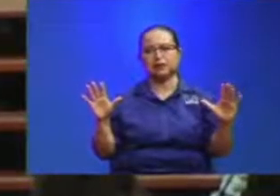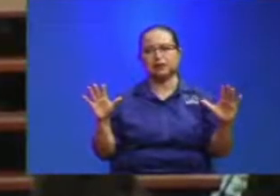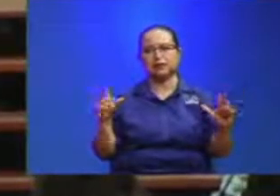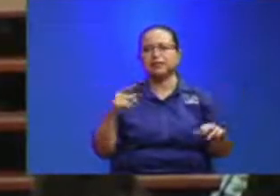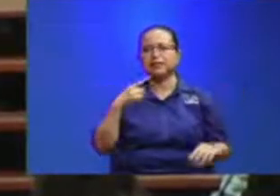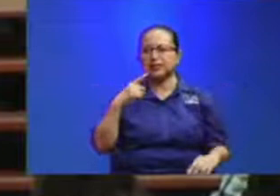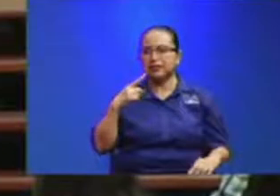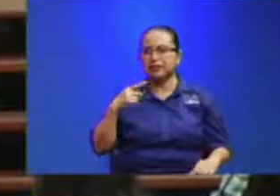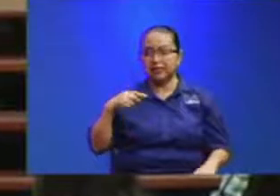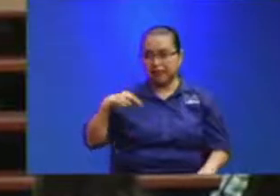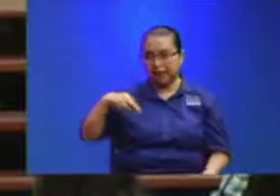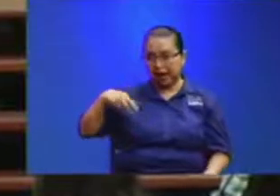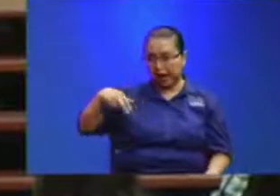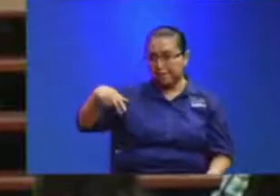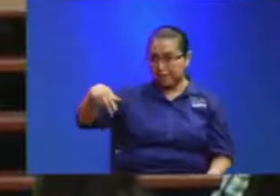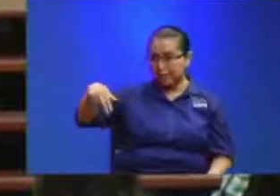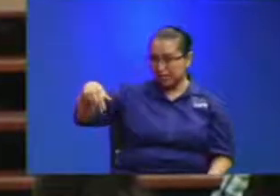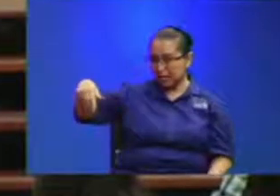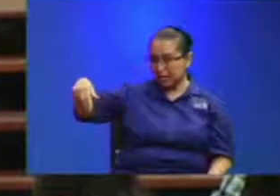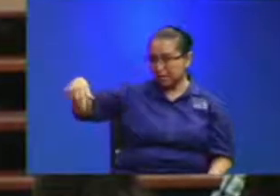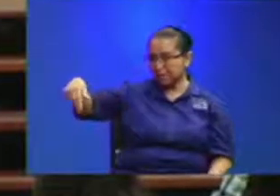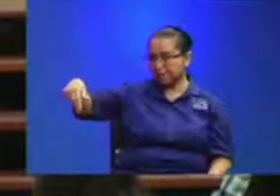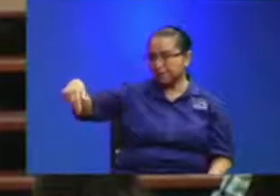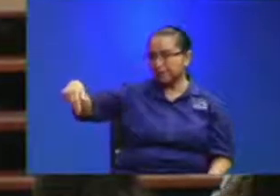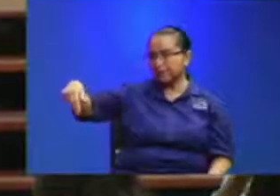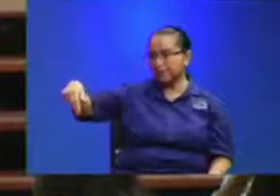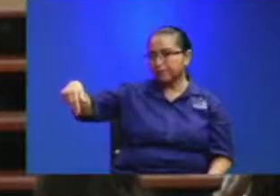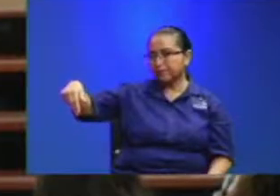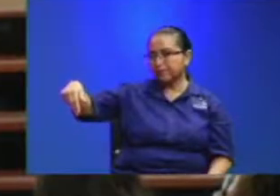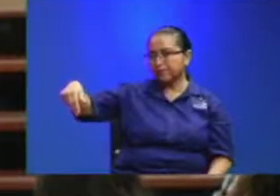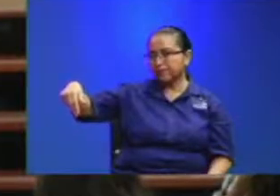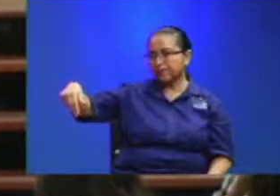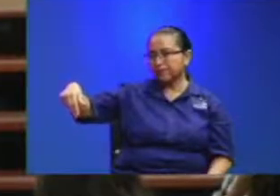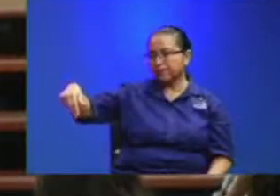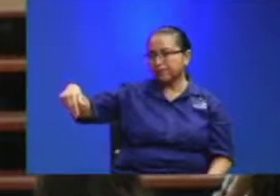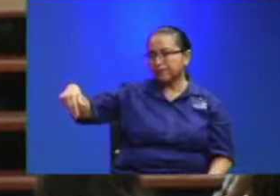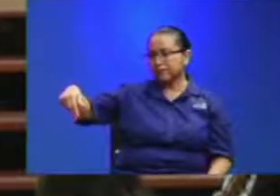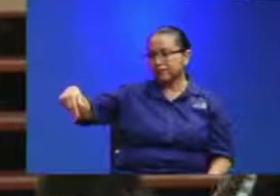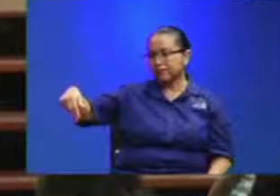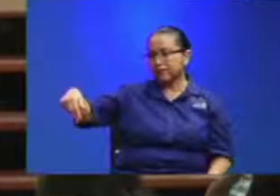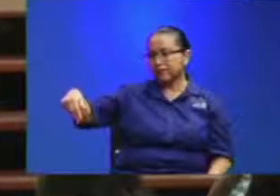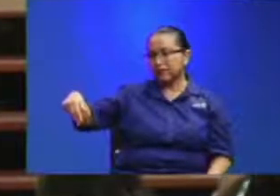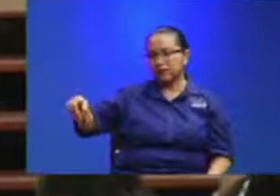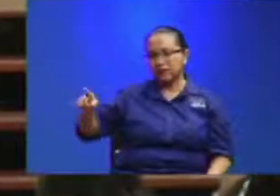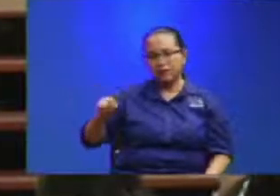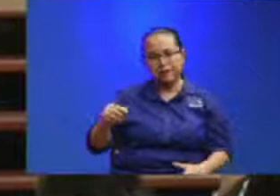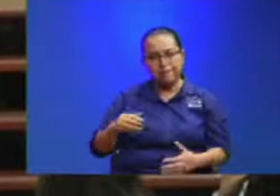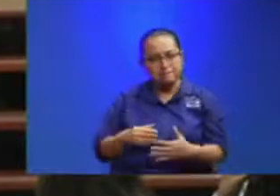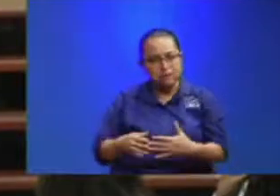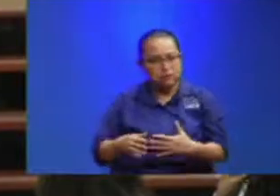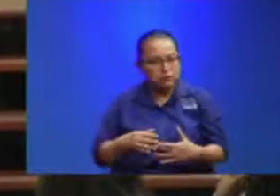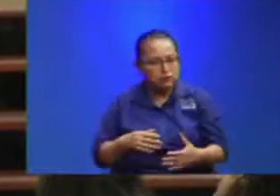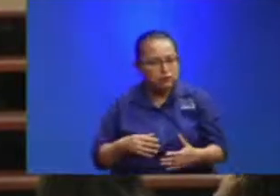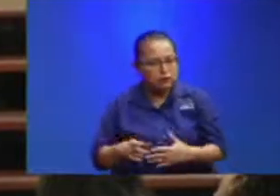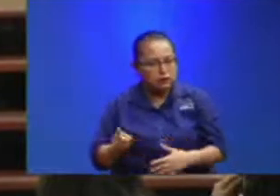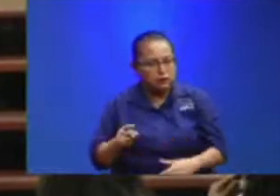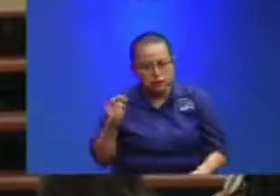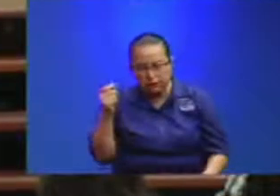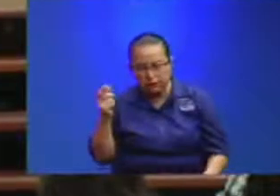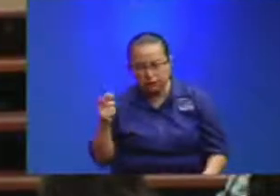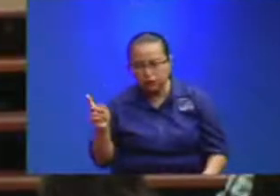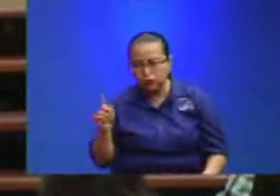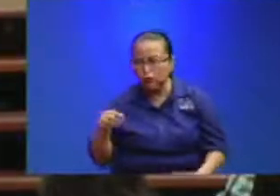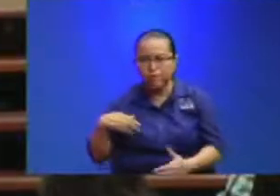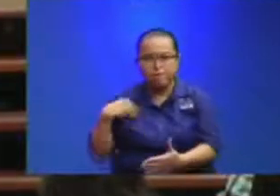pase y camine por esa calzada por torpe que sea no tropezará